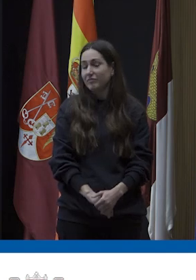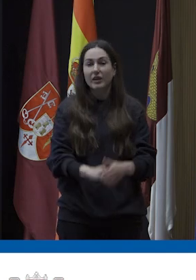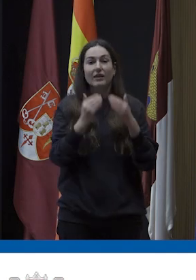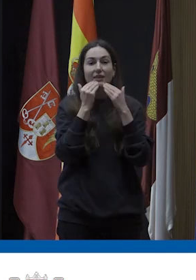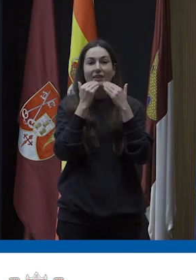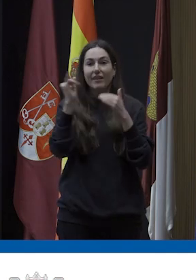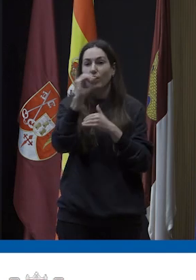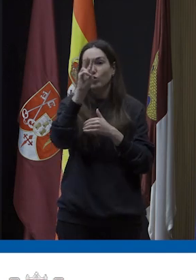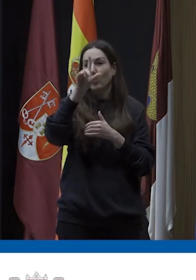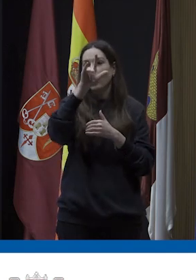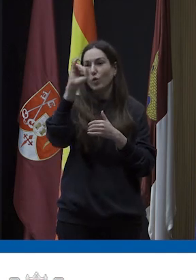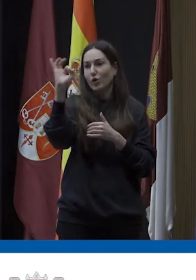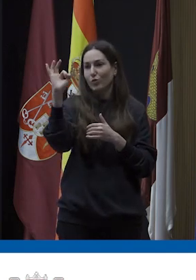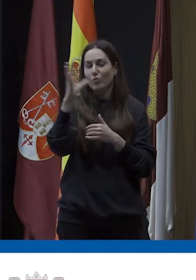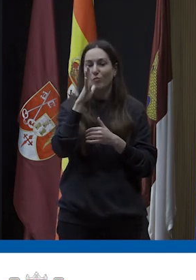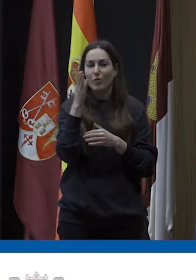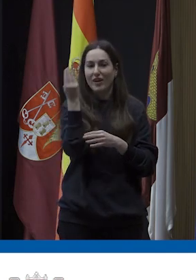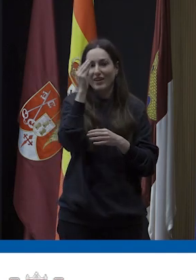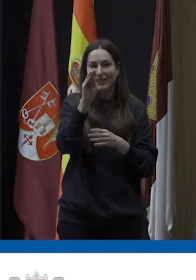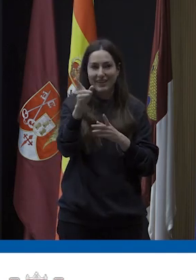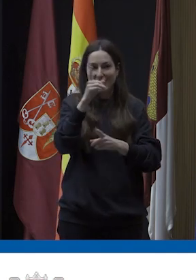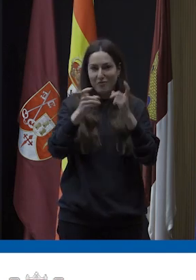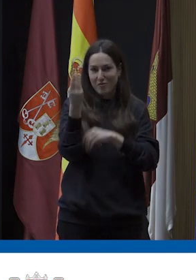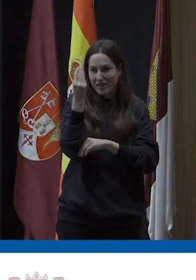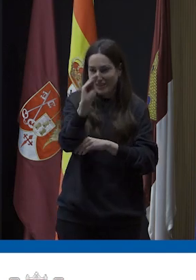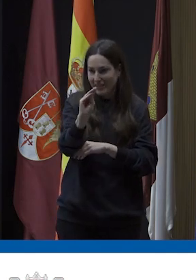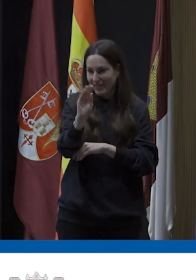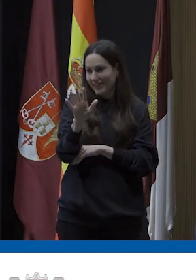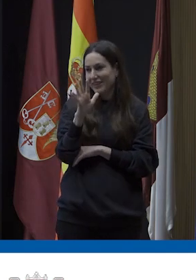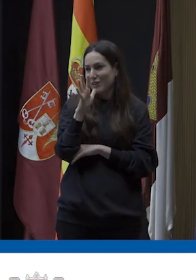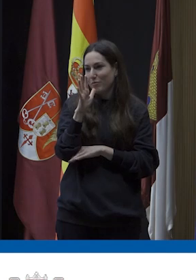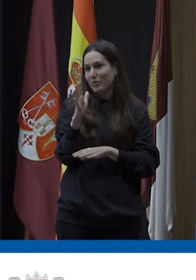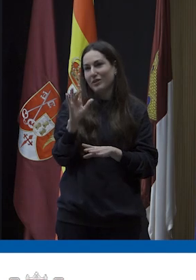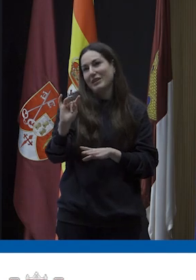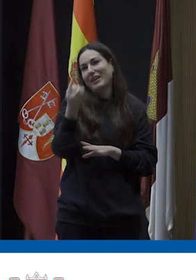Gracias, Julio, por aportar toda esta información y además rompe el hielo también.